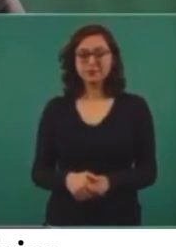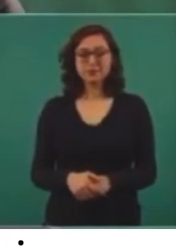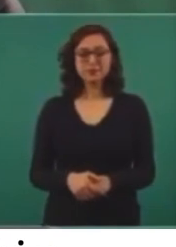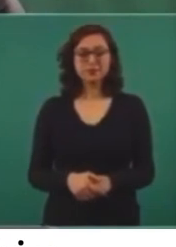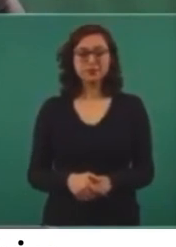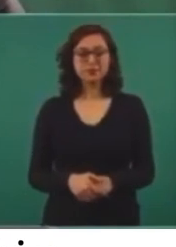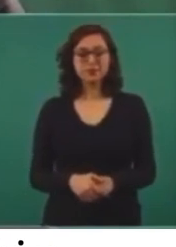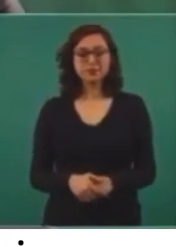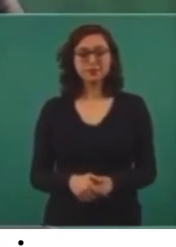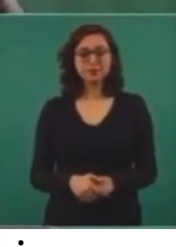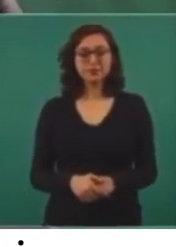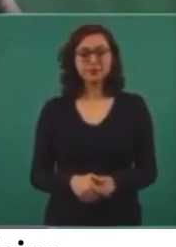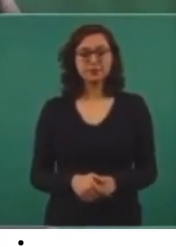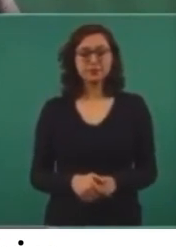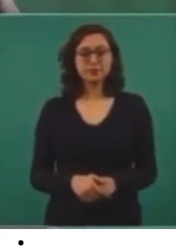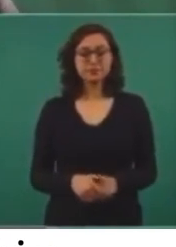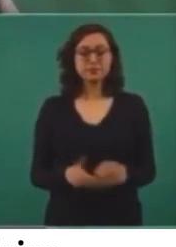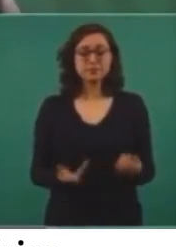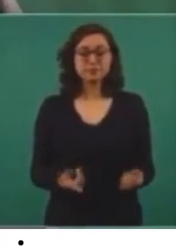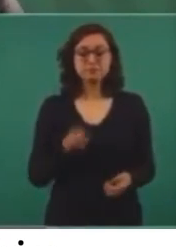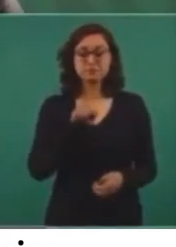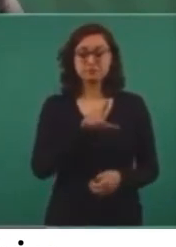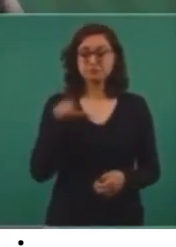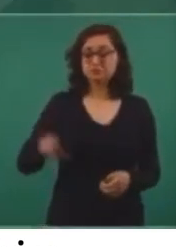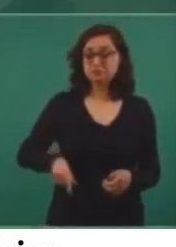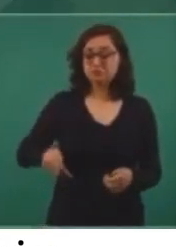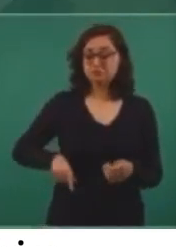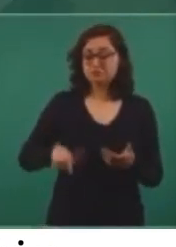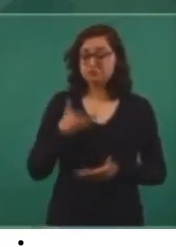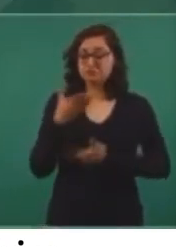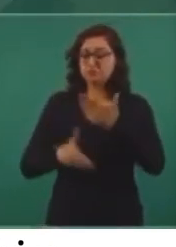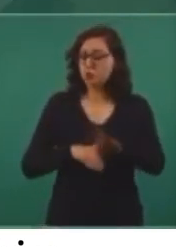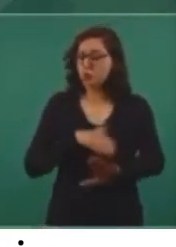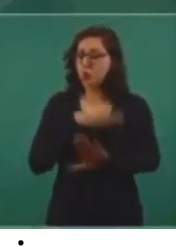en contra de servidores públicos.